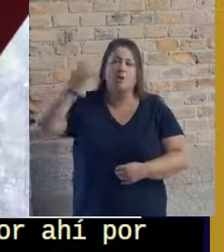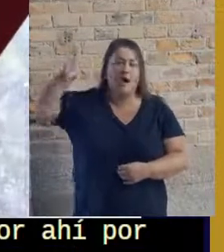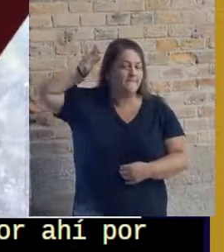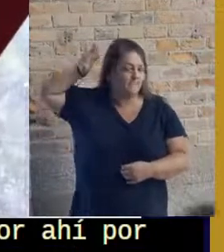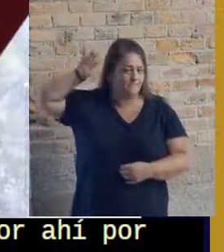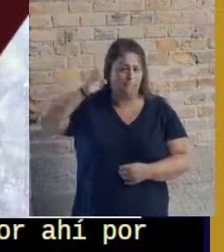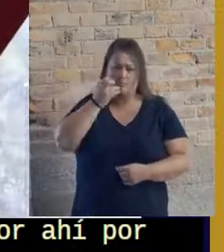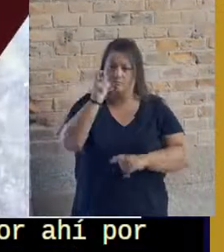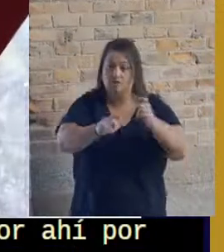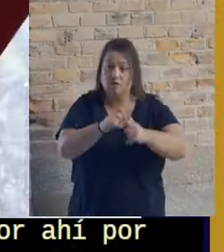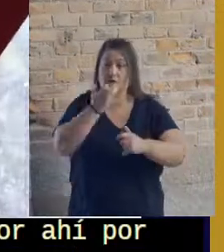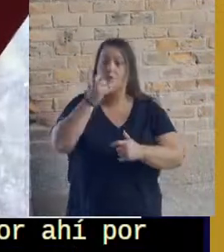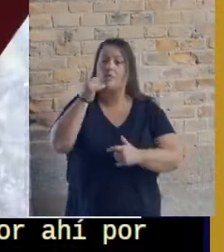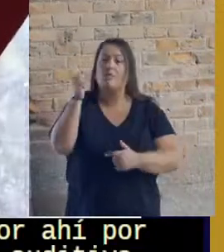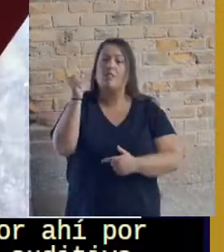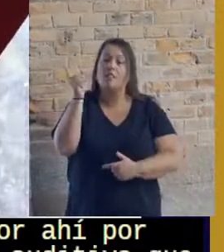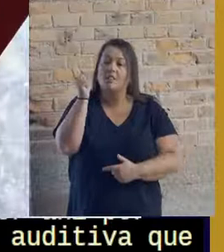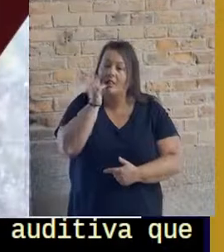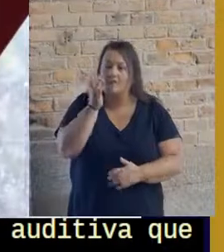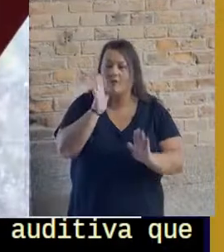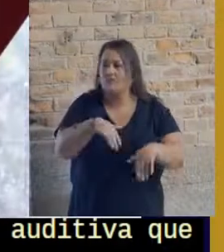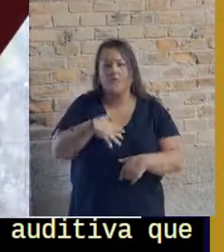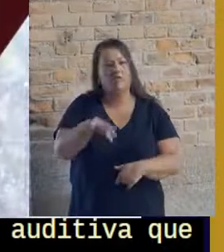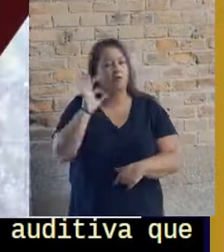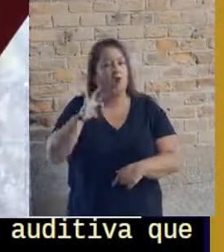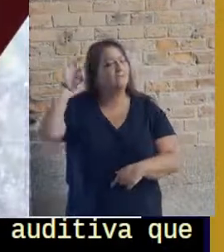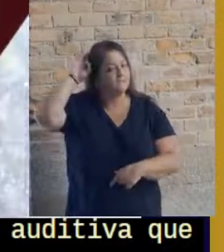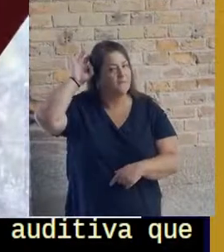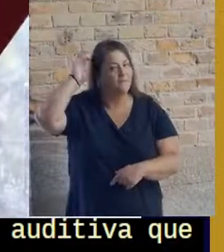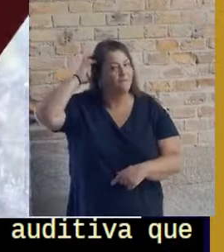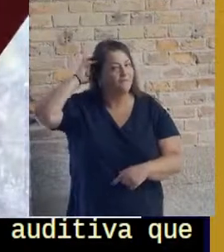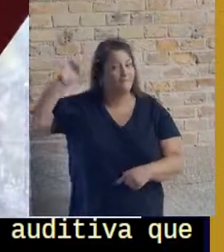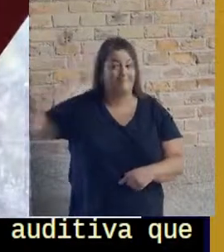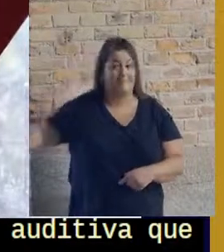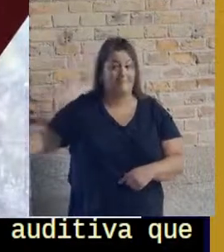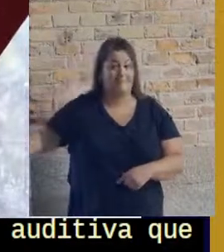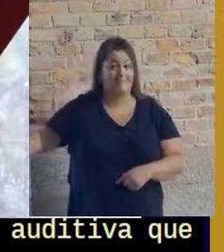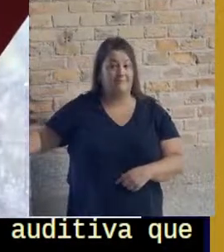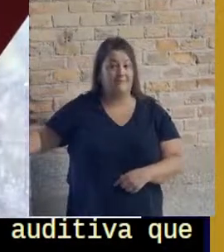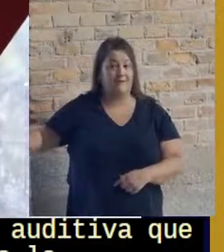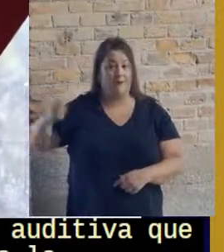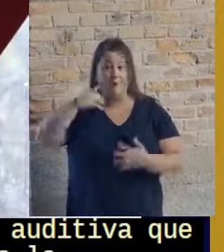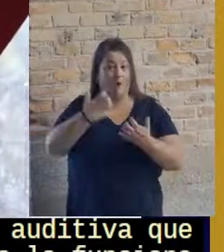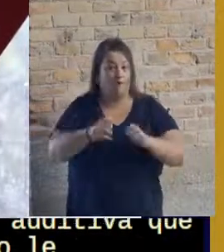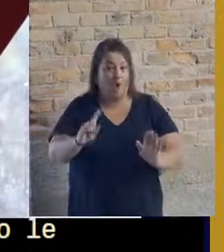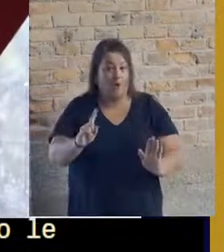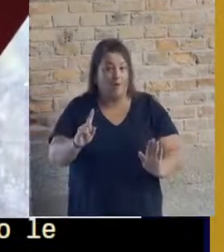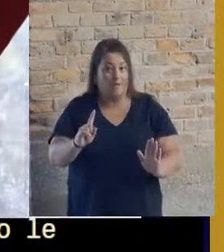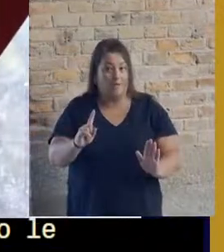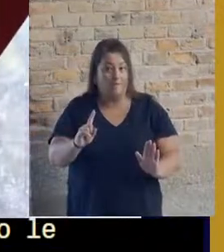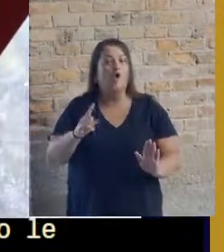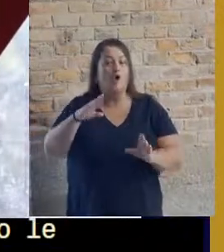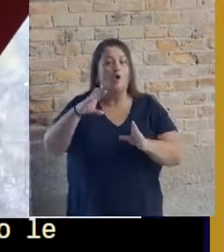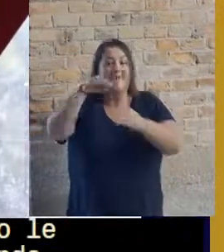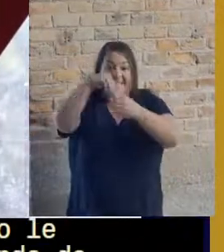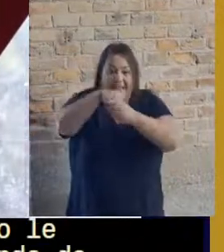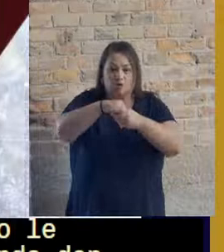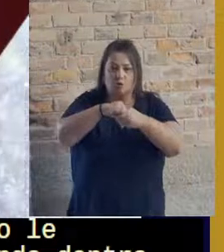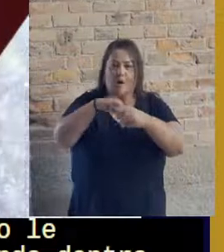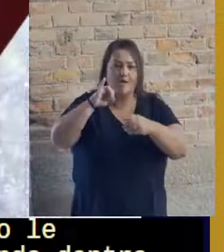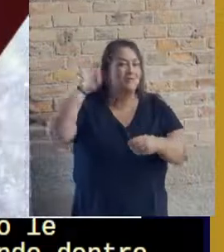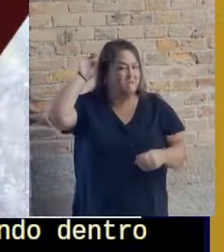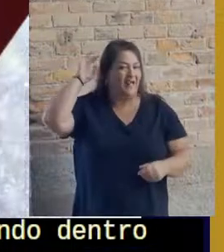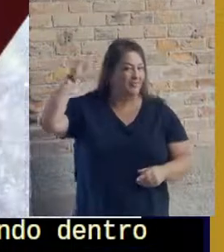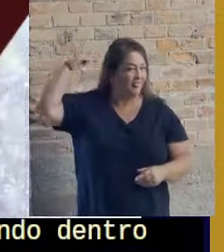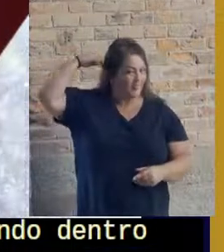la persona con discapacidad auditiva que haya decidido implantarse y se lo quita ya no le no le funcionar pero el implante coclear lo sigue teniendo dentro